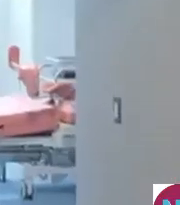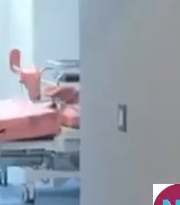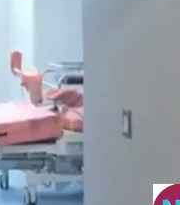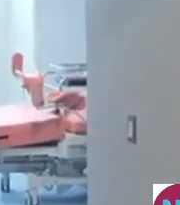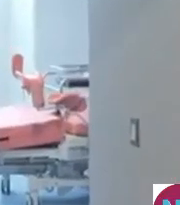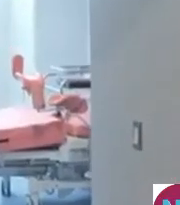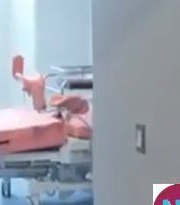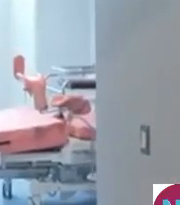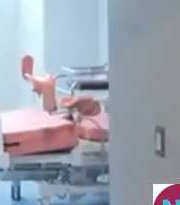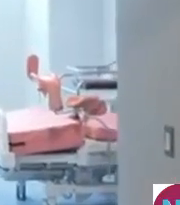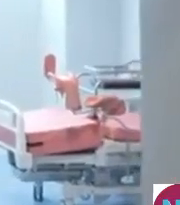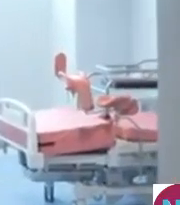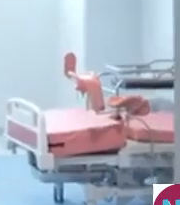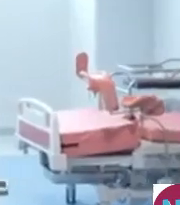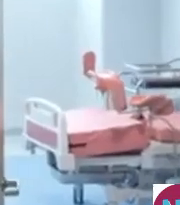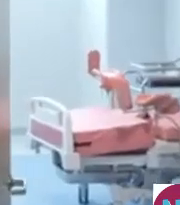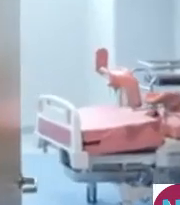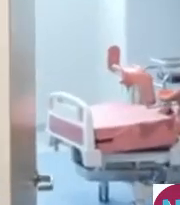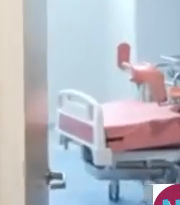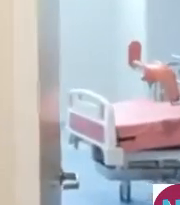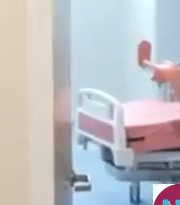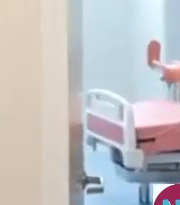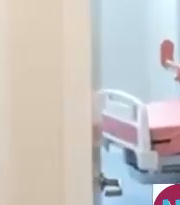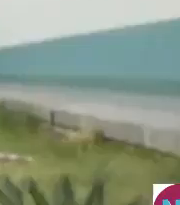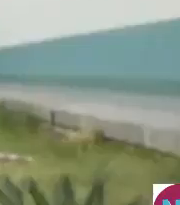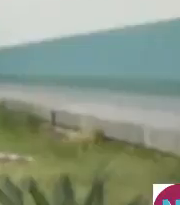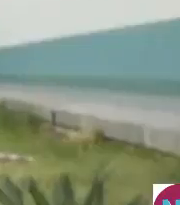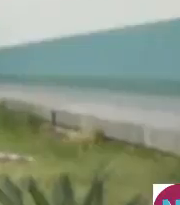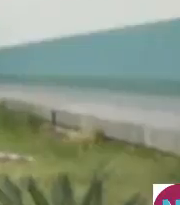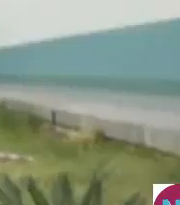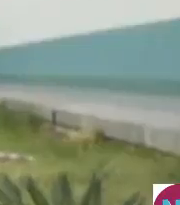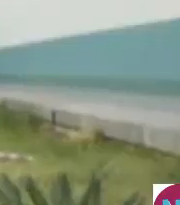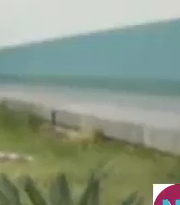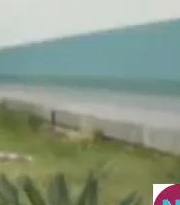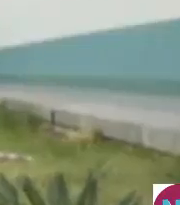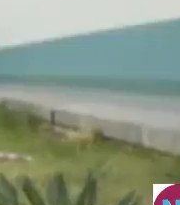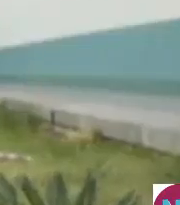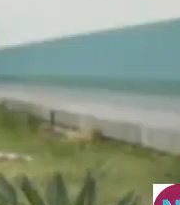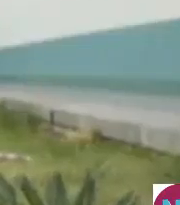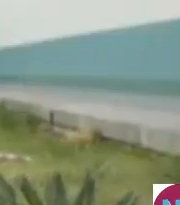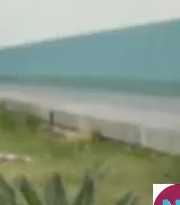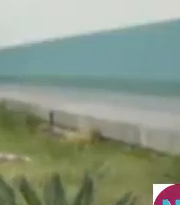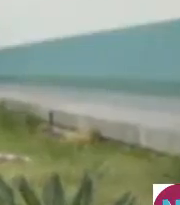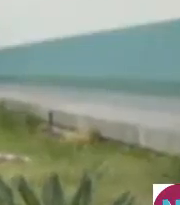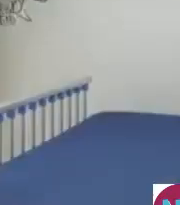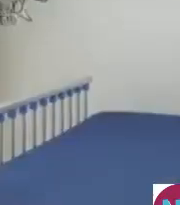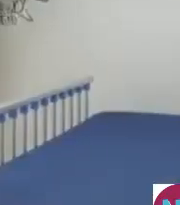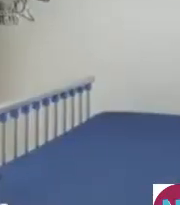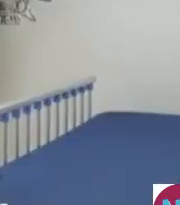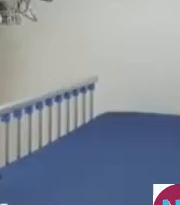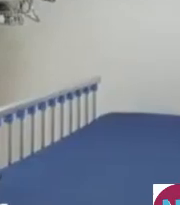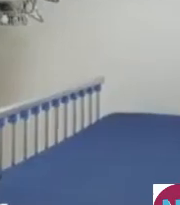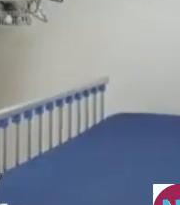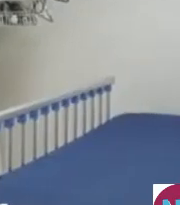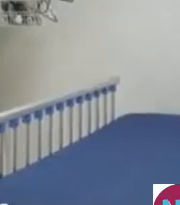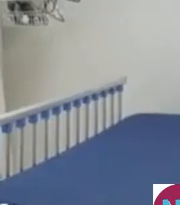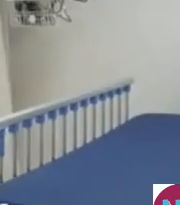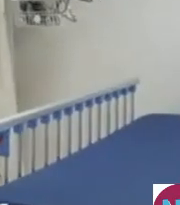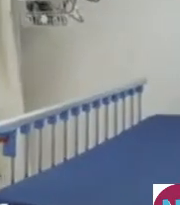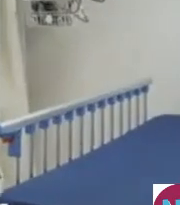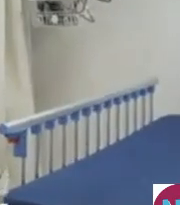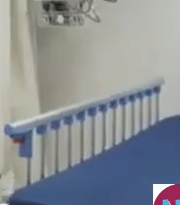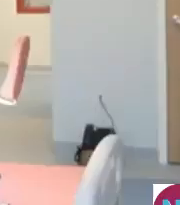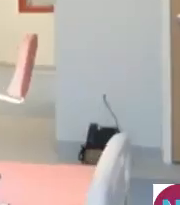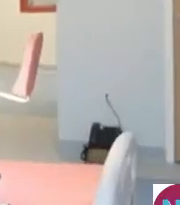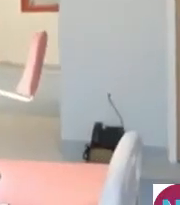creciente demanda de la población de Tlapa y sus comunidades vecinas. Mucha gente pensaba que no los queríamos atender, es que no había espacio, ya no había